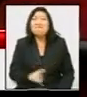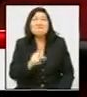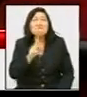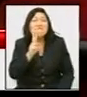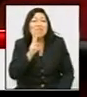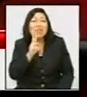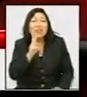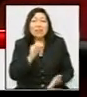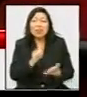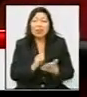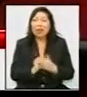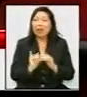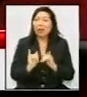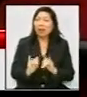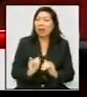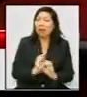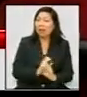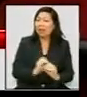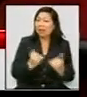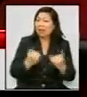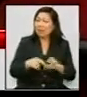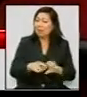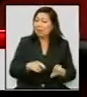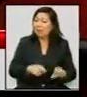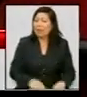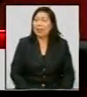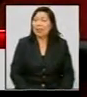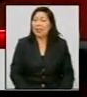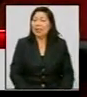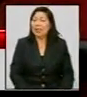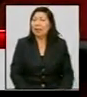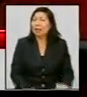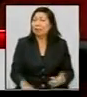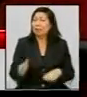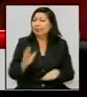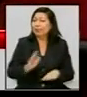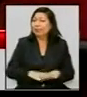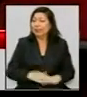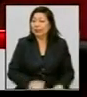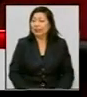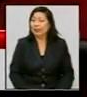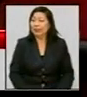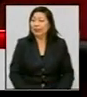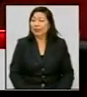mañosamente dejan sin quórum a este pleno. Y encima, presidente,